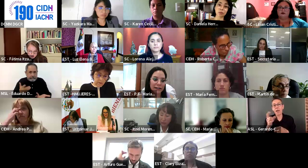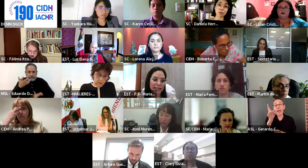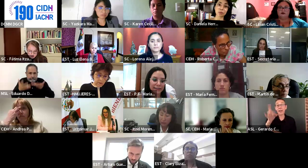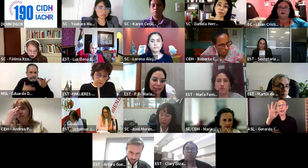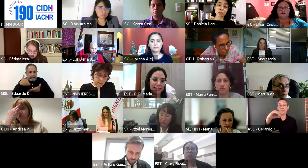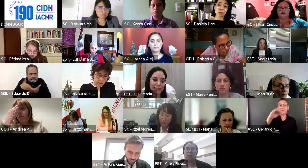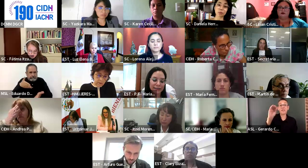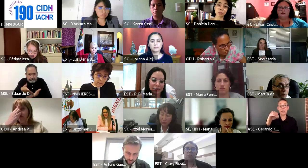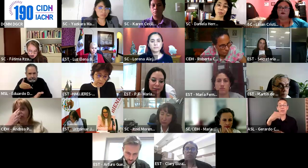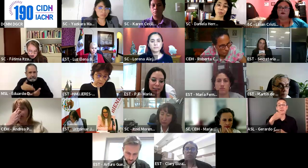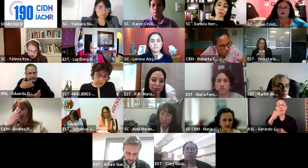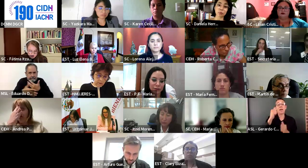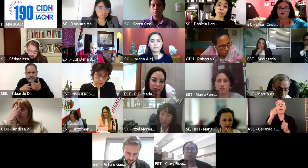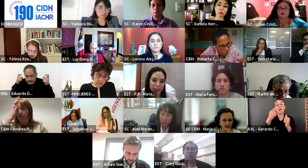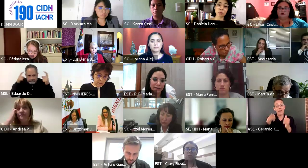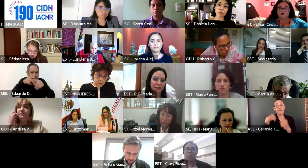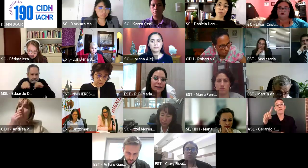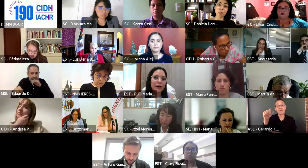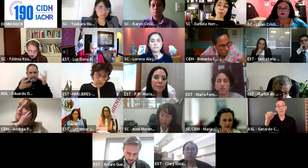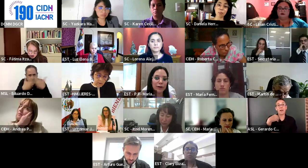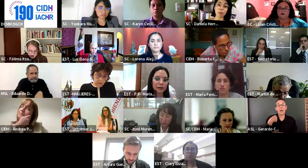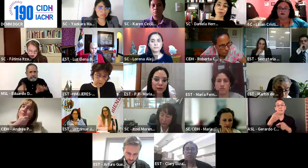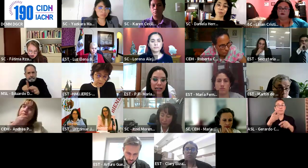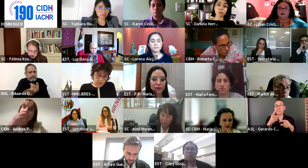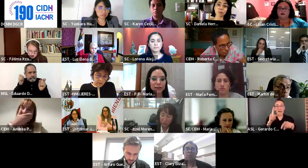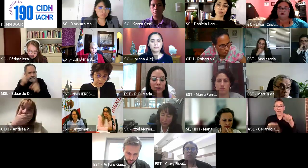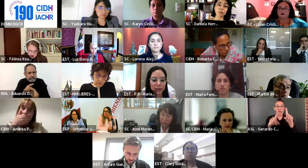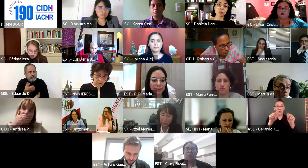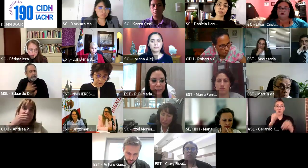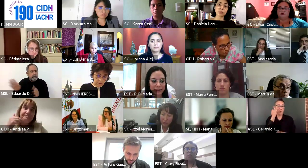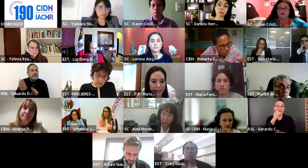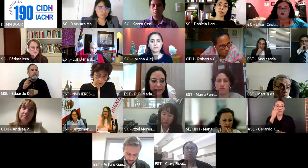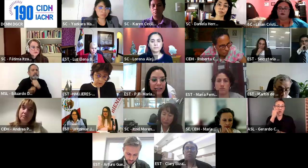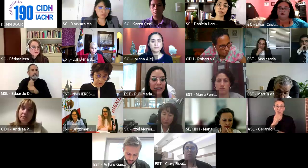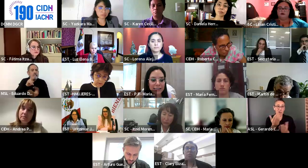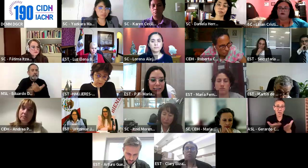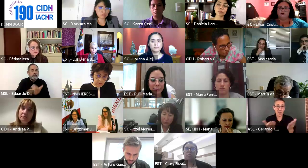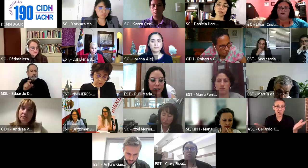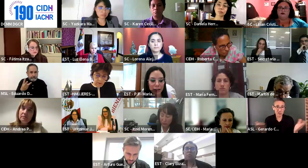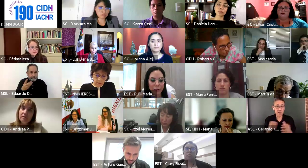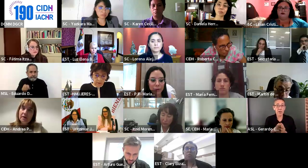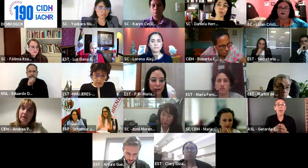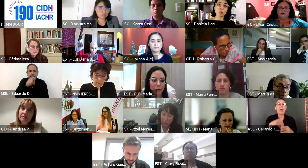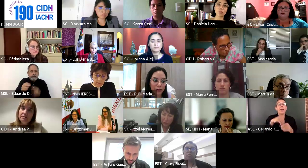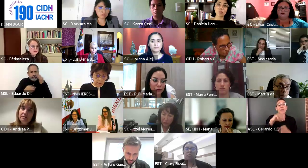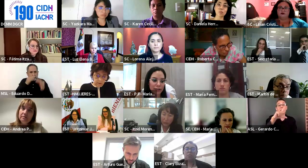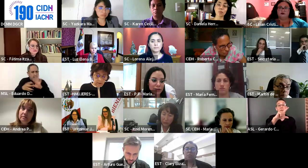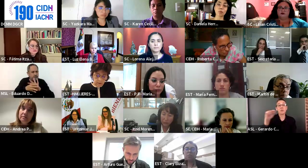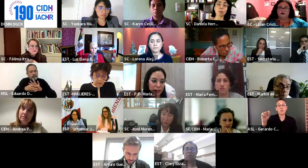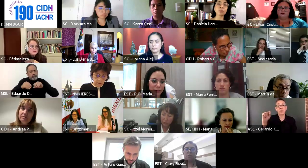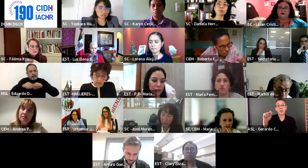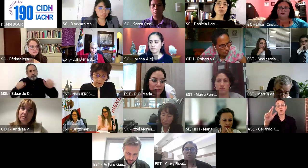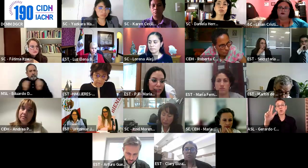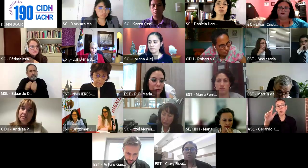dificultades para realizar ciertas actividades cotidianas. Por otro lado, en 2023 se llevó a cabo en colaboración con